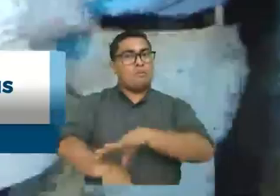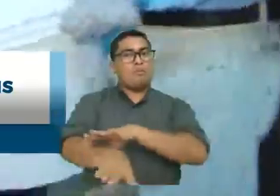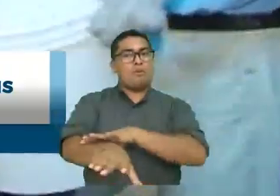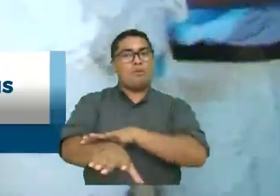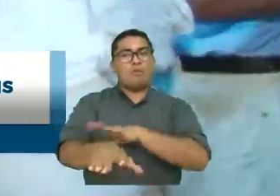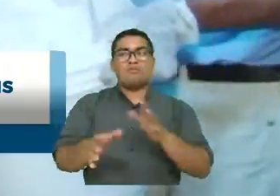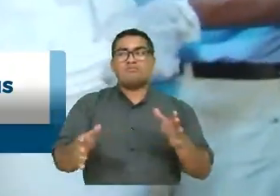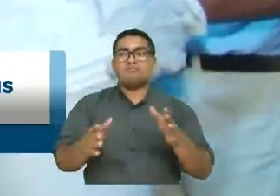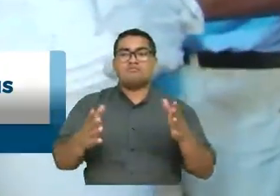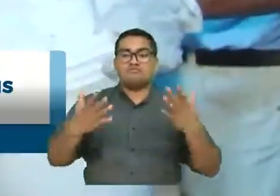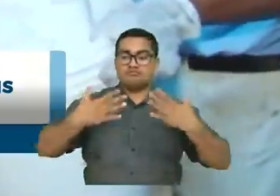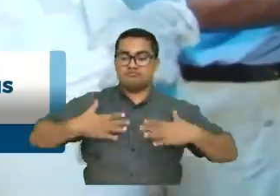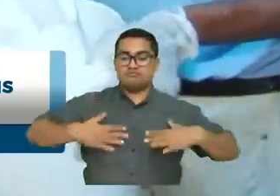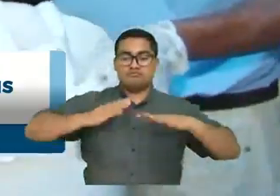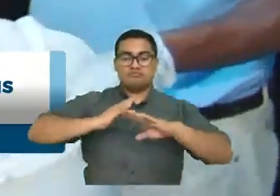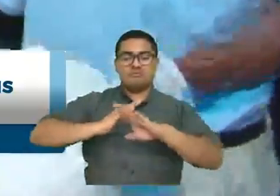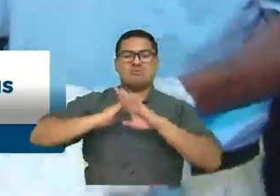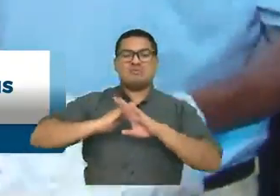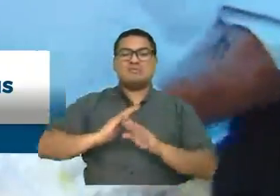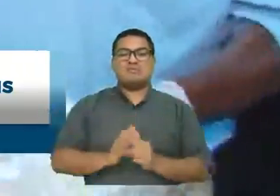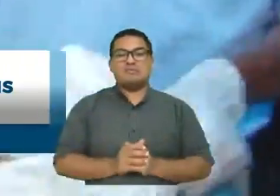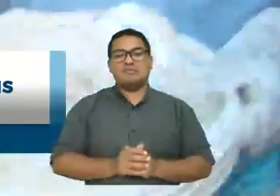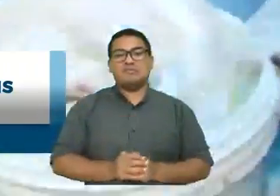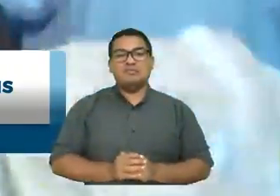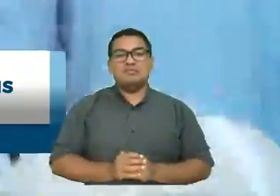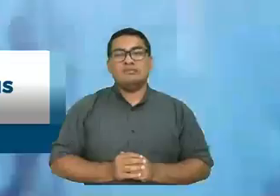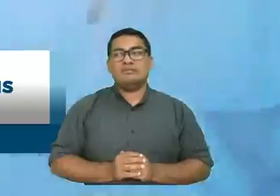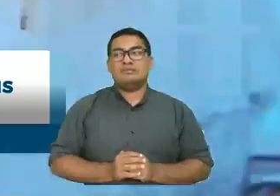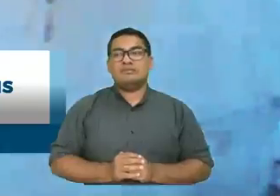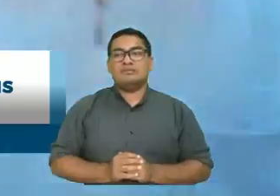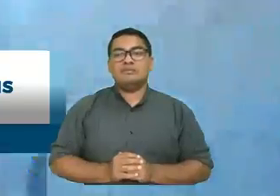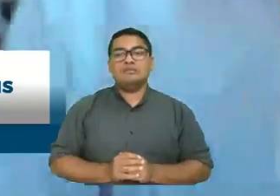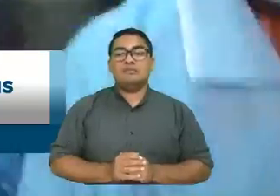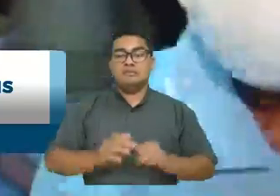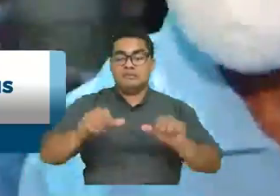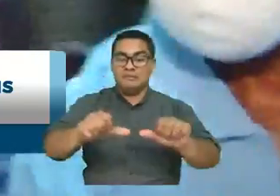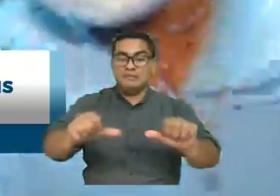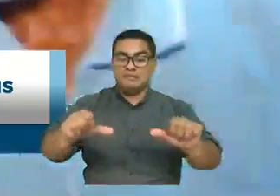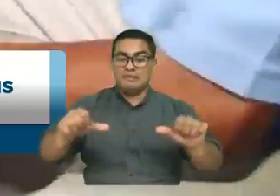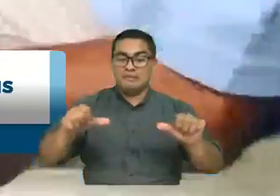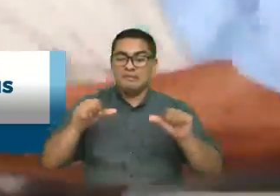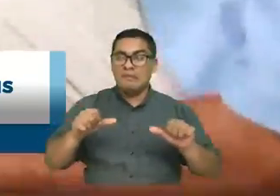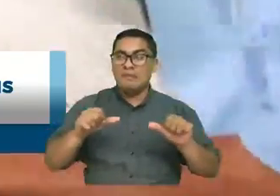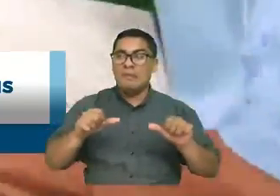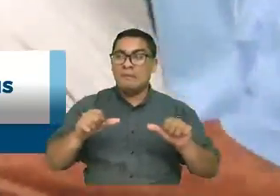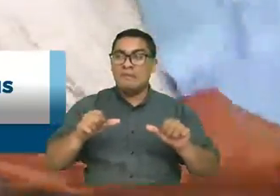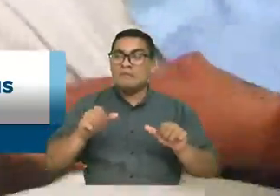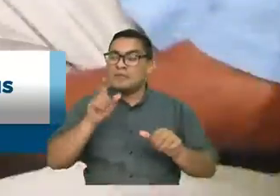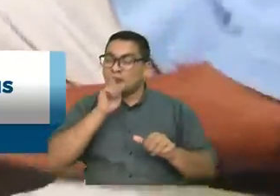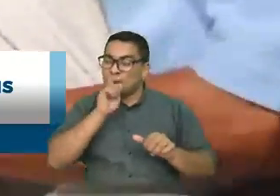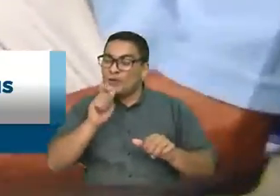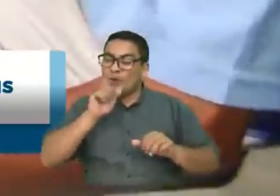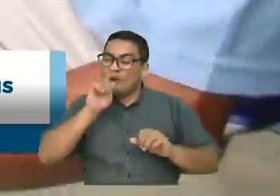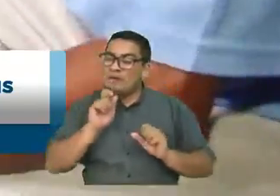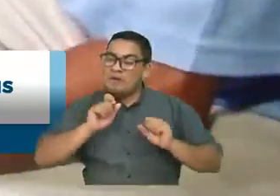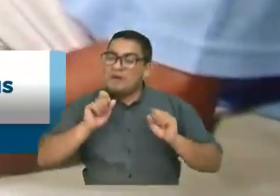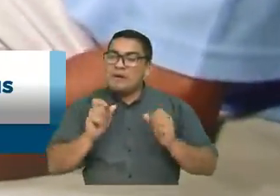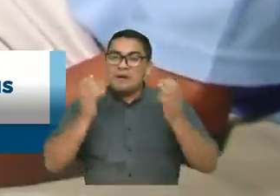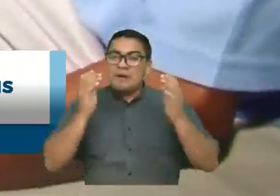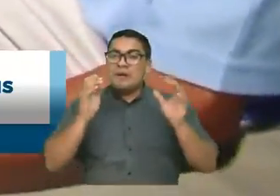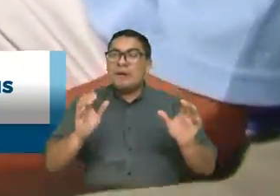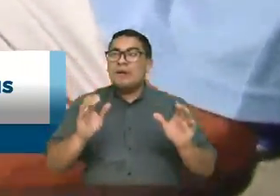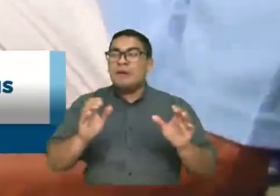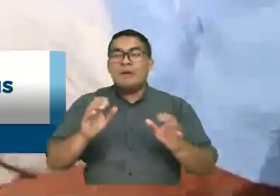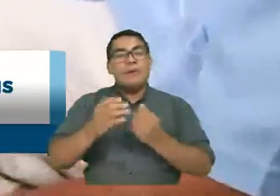traje impermeable, ¿verdad? Si va a manipular al animalito, más esos animalitos que nos pueden transmitir la leptospira,